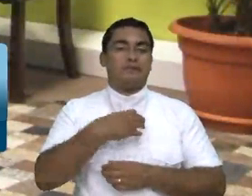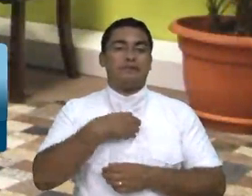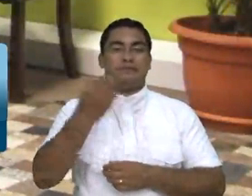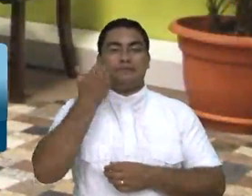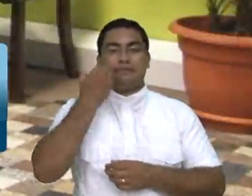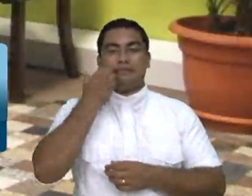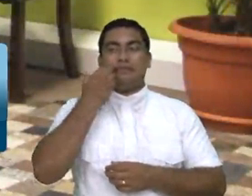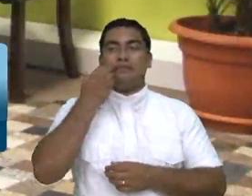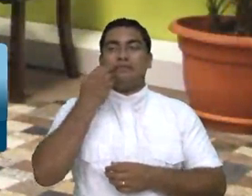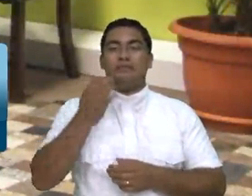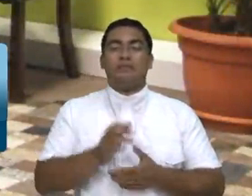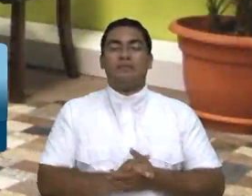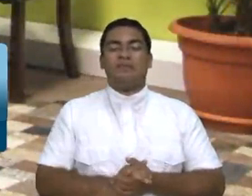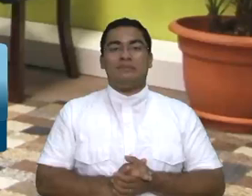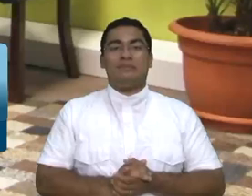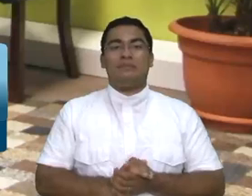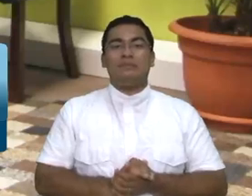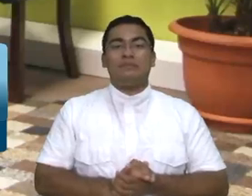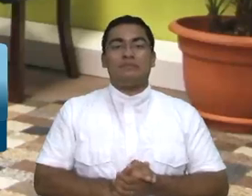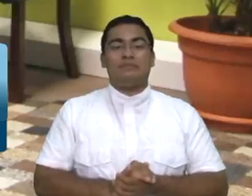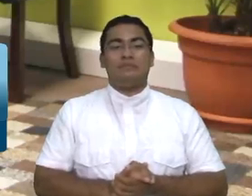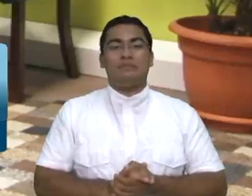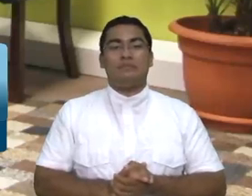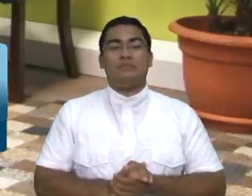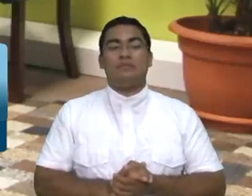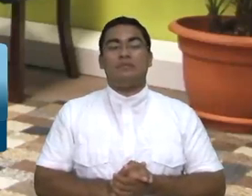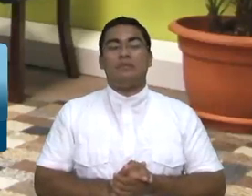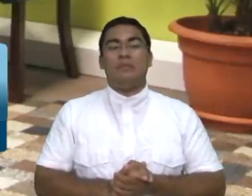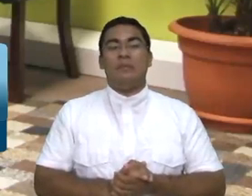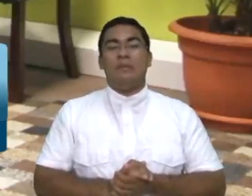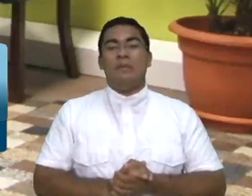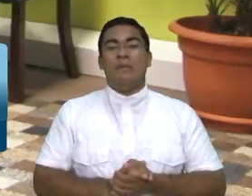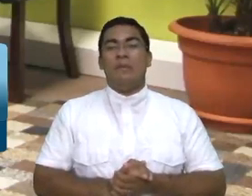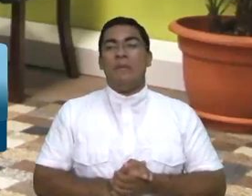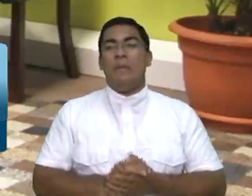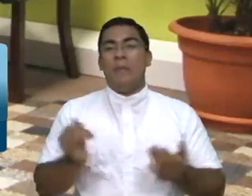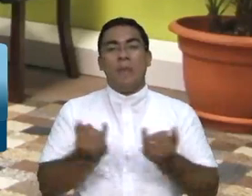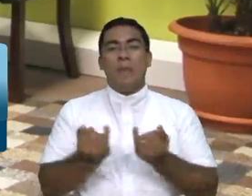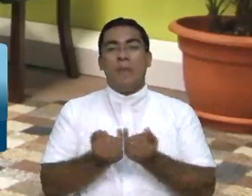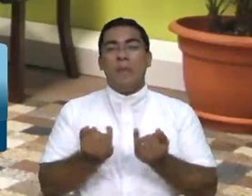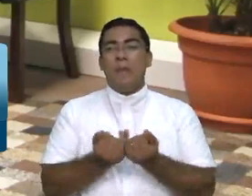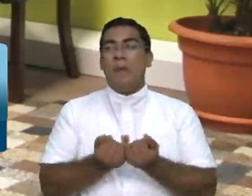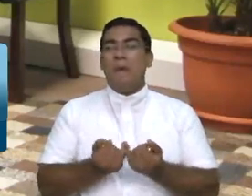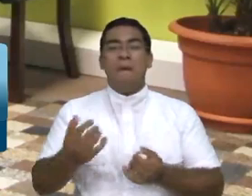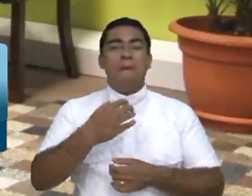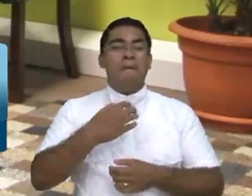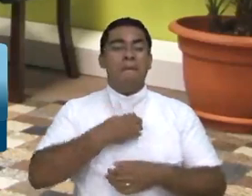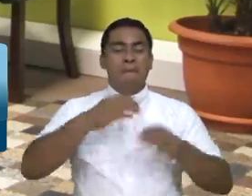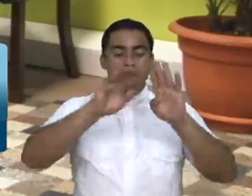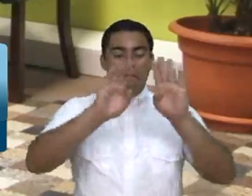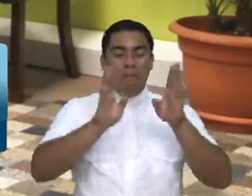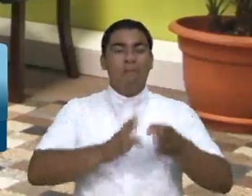él siempre va a poner la X que tiene el defecto genético, ¿verdad? Portadoras de la enfermedad. Y a su vez las portadoras pueden tener hijos